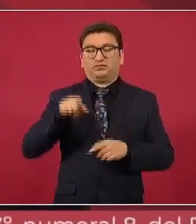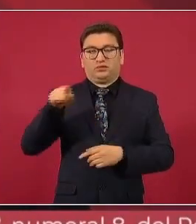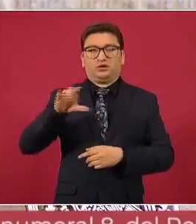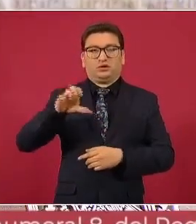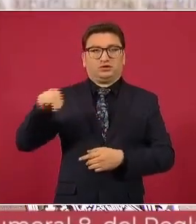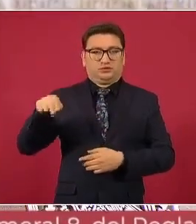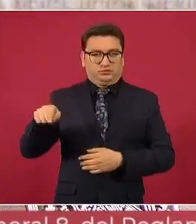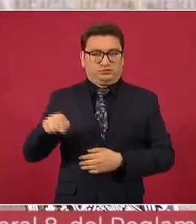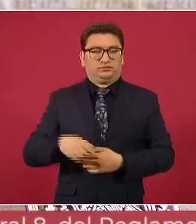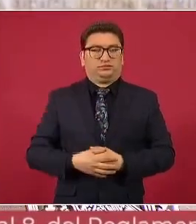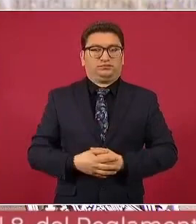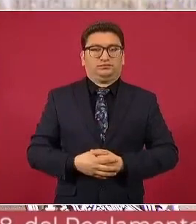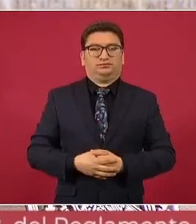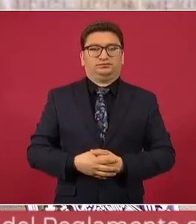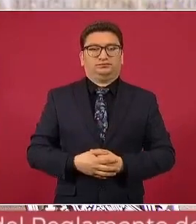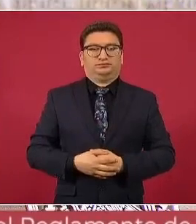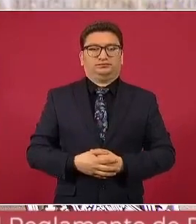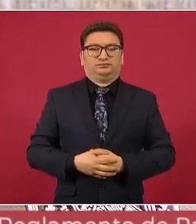sí,